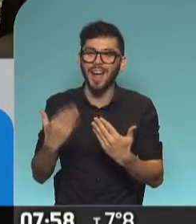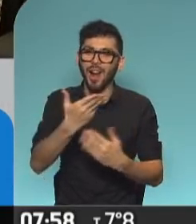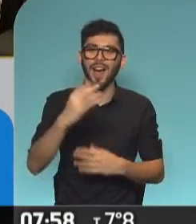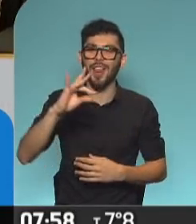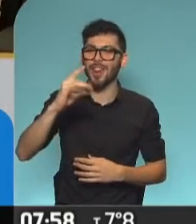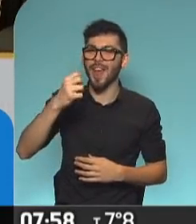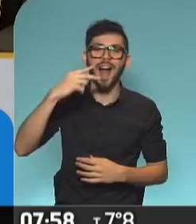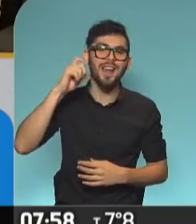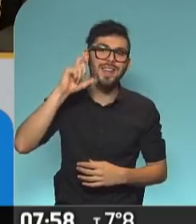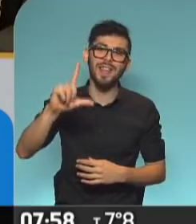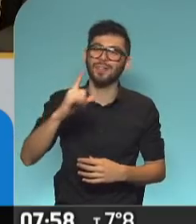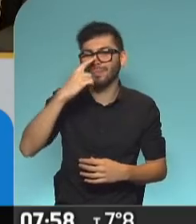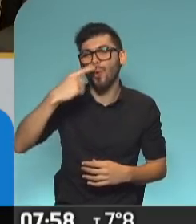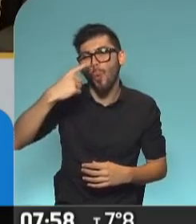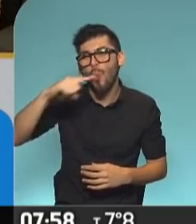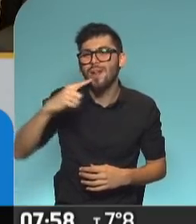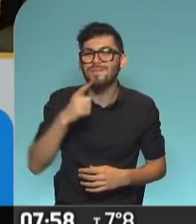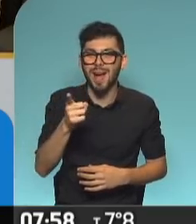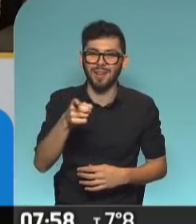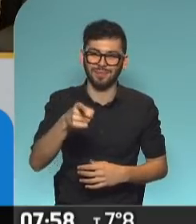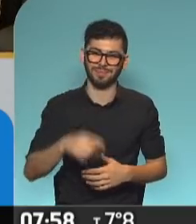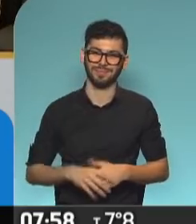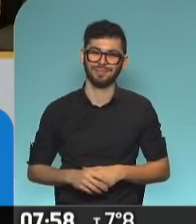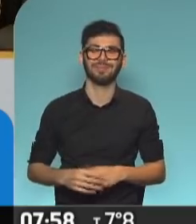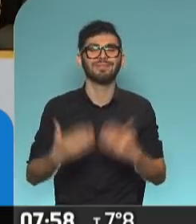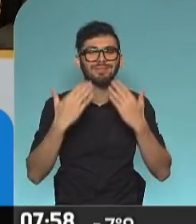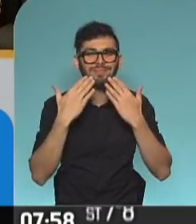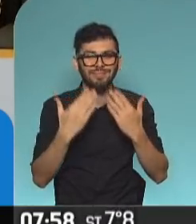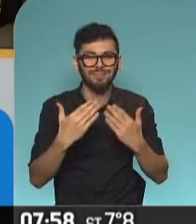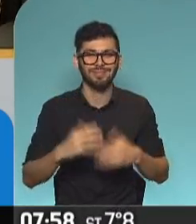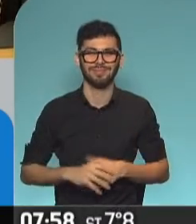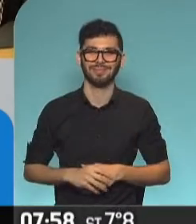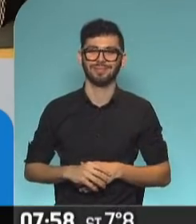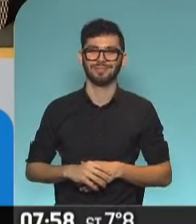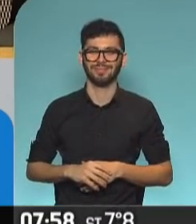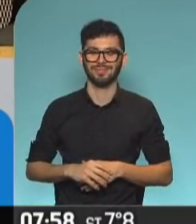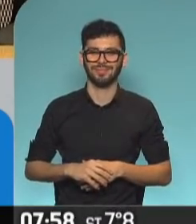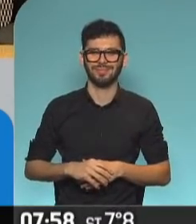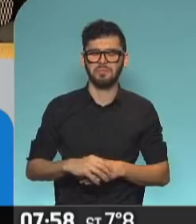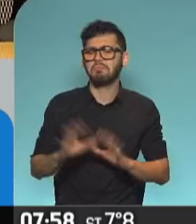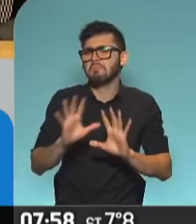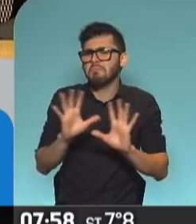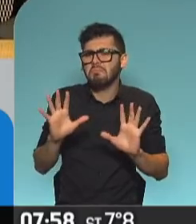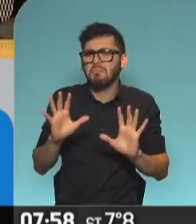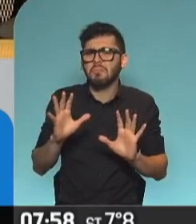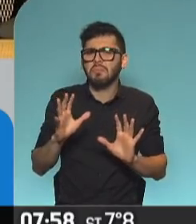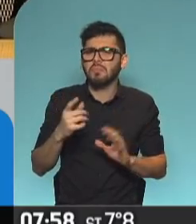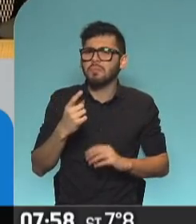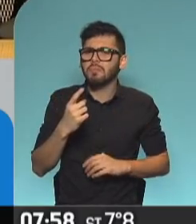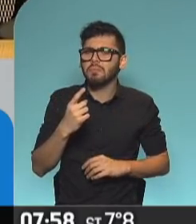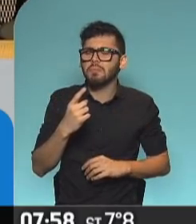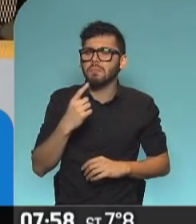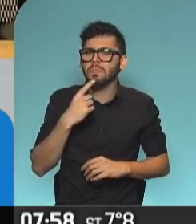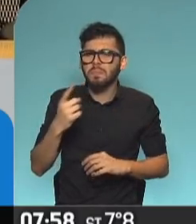Castaño en el cierre de la entrevista. Gracias. Muchas gracias, Silvia. Doctor Urristi, nada, digo, si tienen un